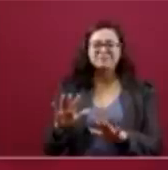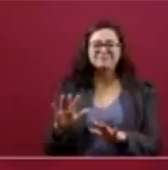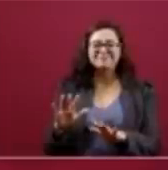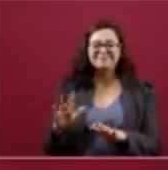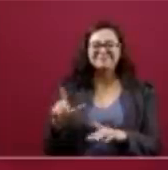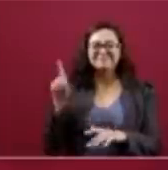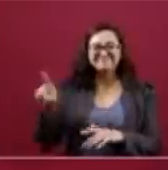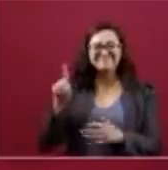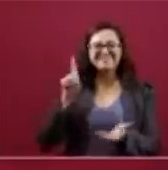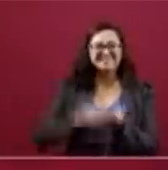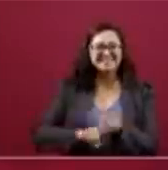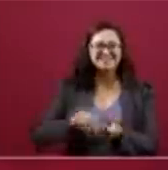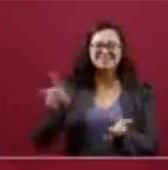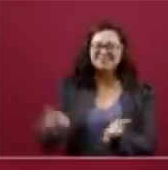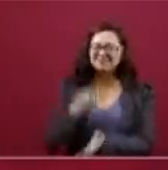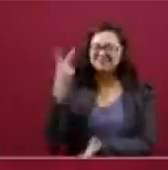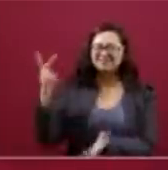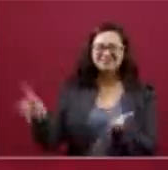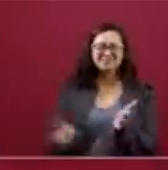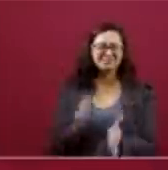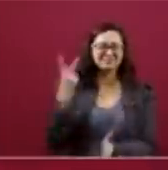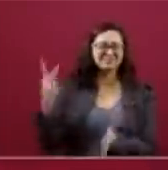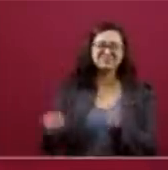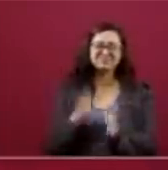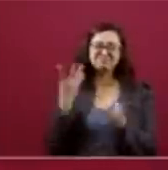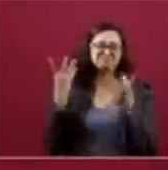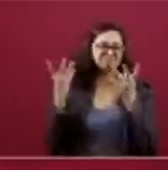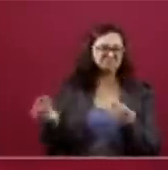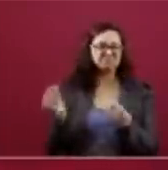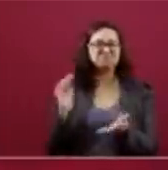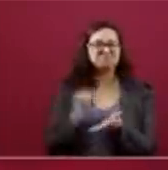muchos incidentes en Hidalgo,